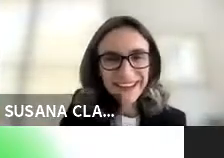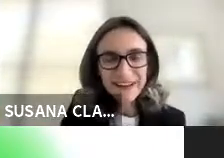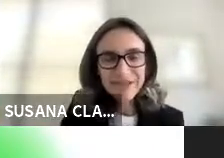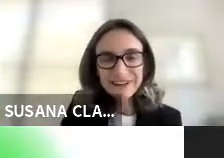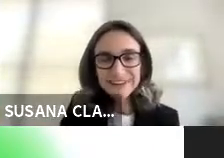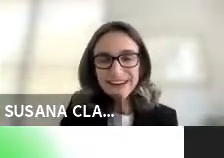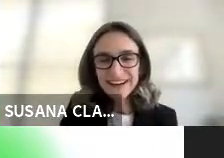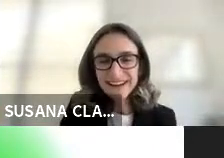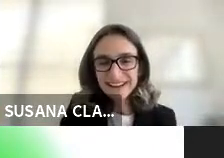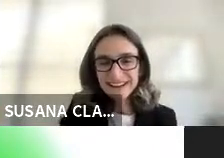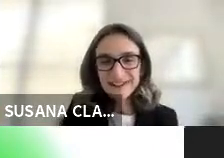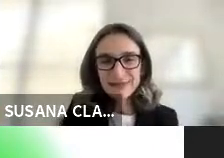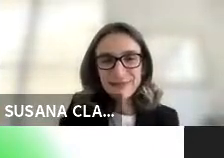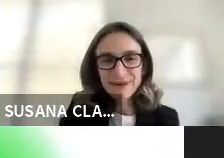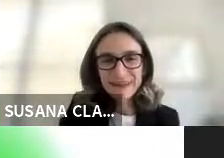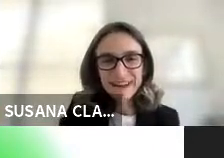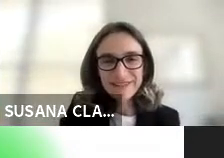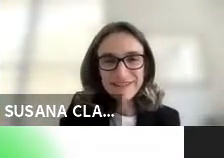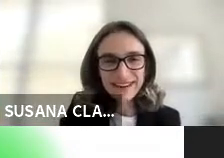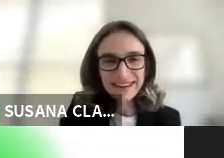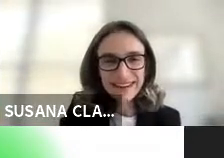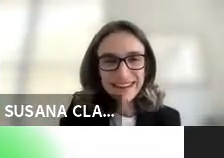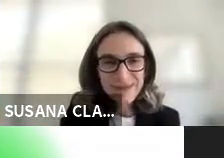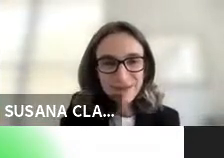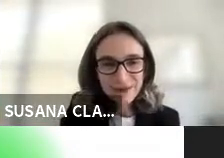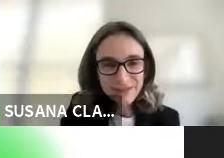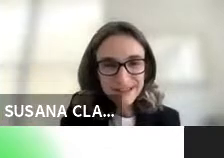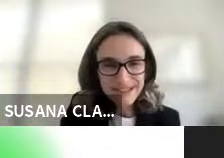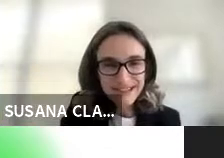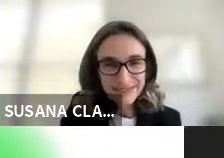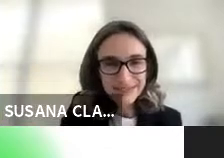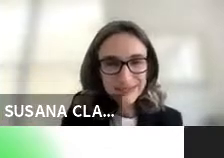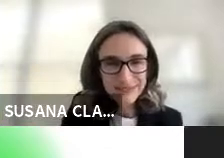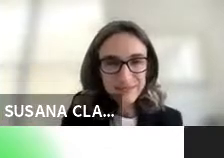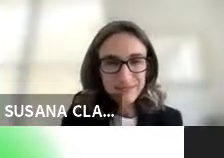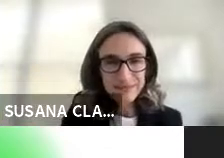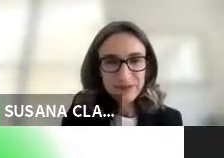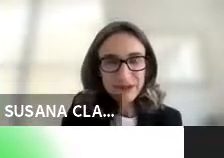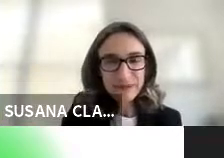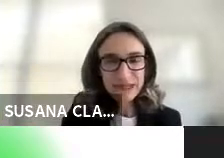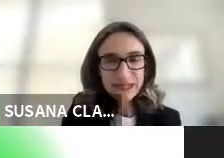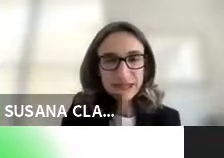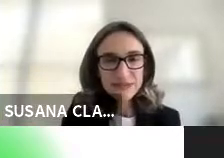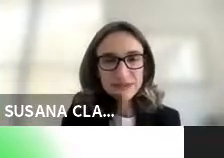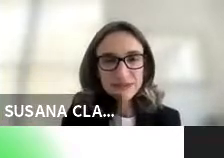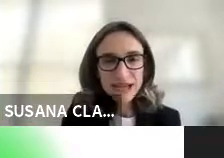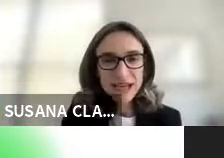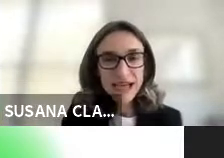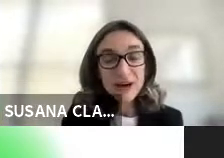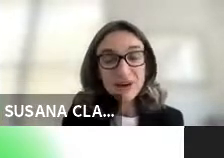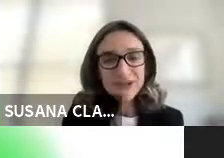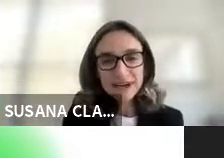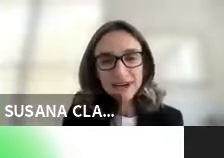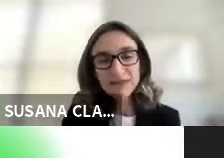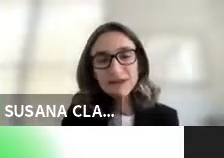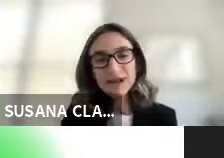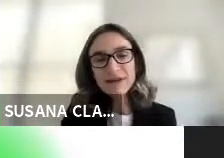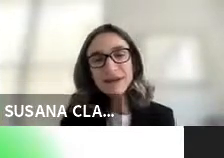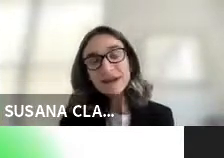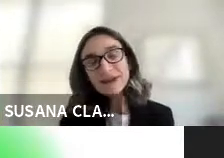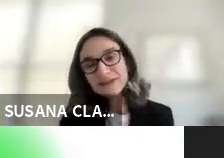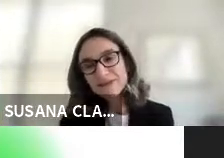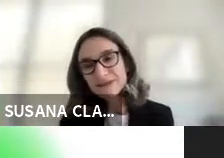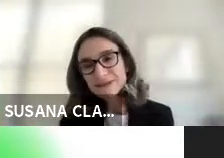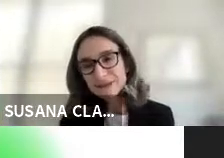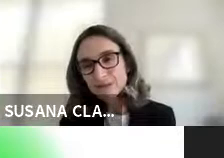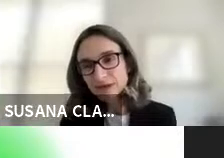la fuerza el superpoder más requerido por la audiencia en este minuto pero también tenemos escuchar que es la